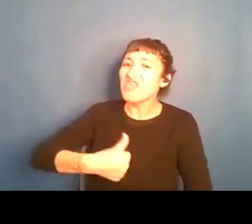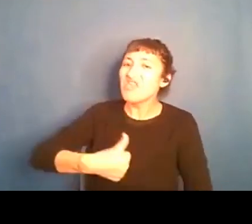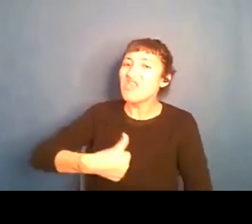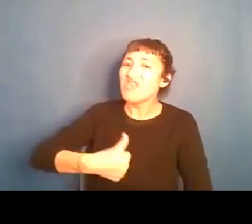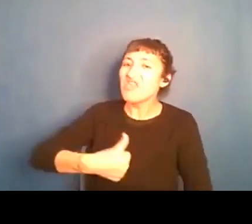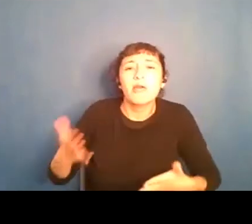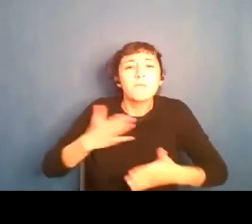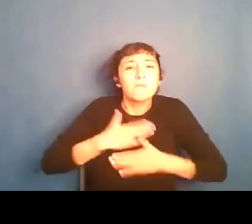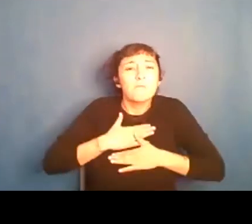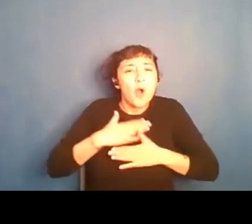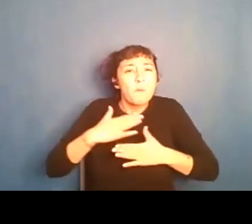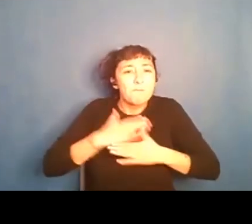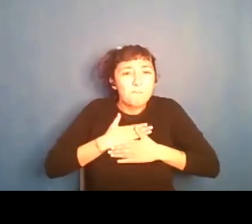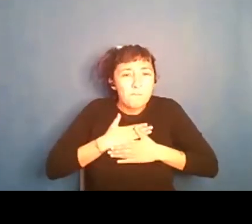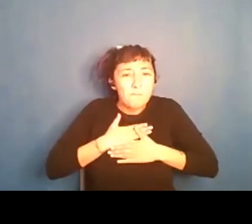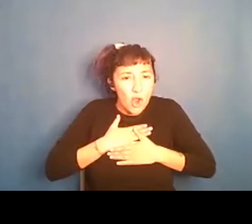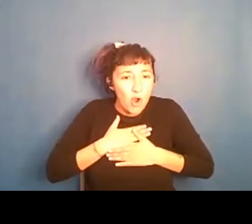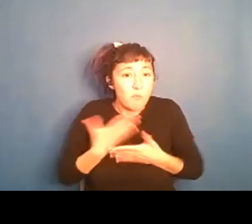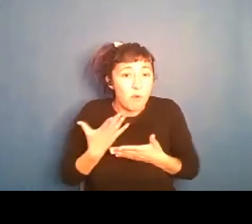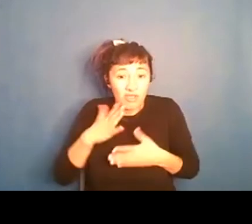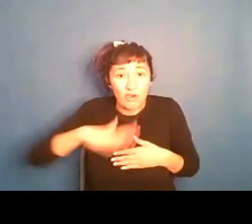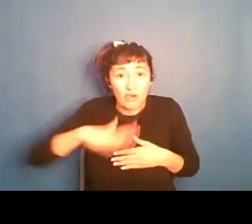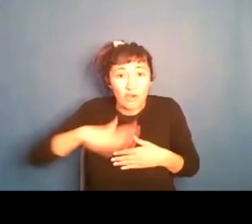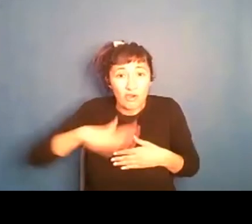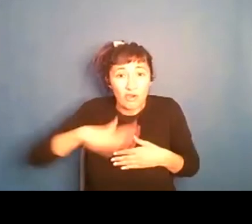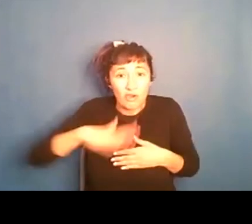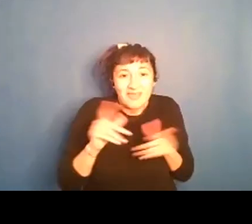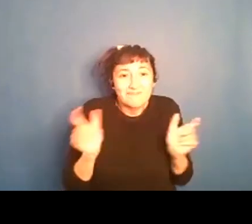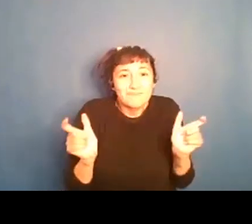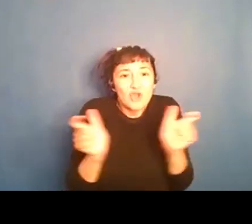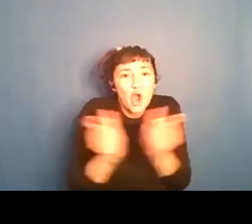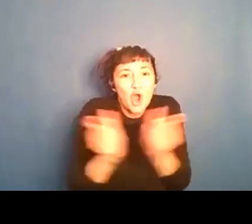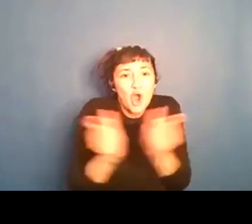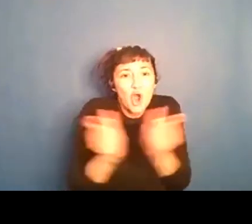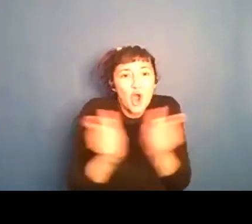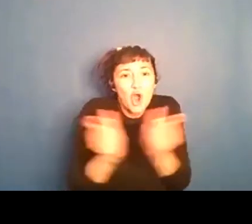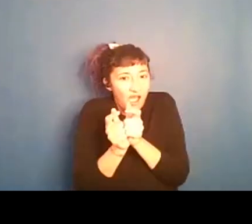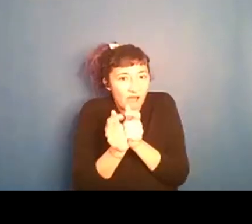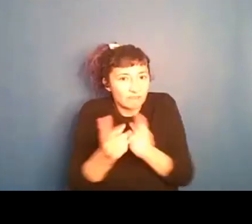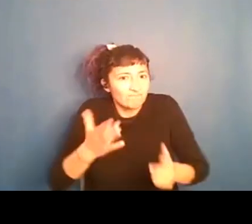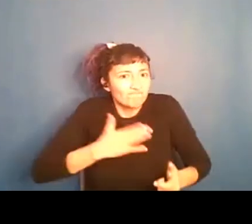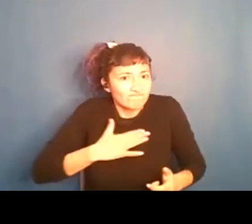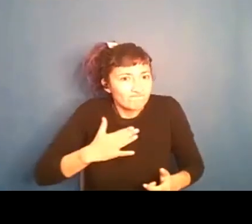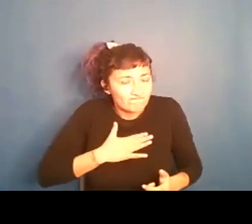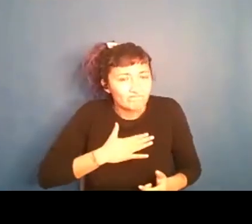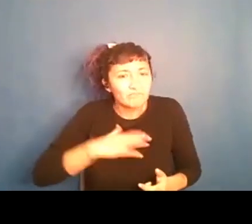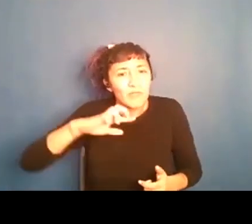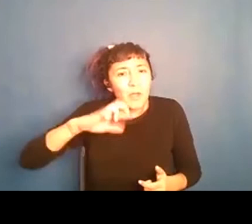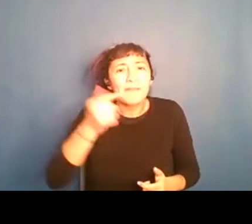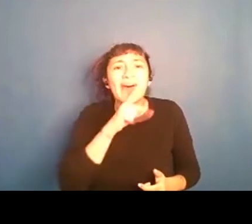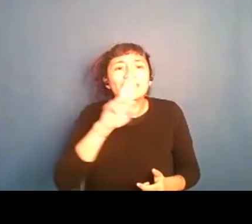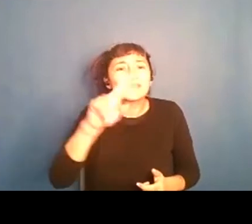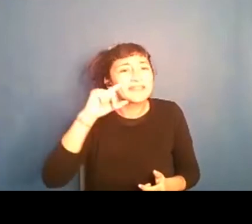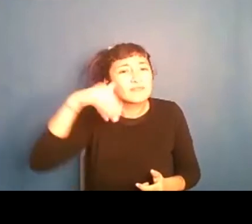somos parte de una comunidad minoritaria, no es de propiedad. Patrimonio se habla y